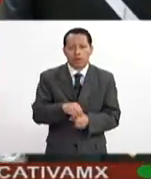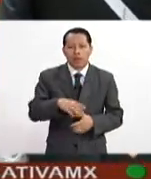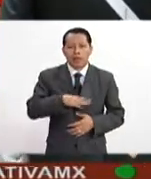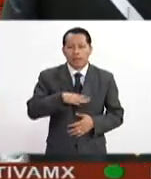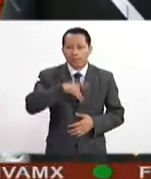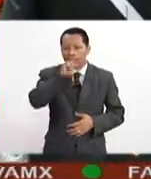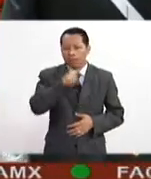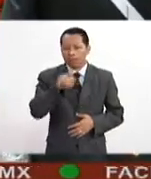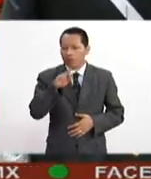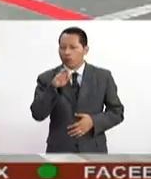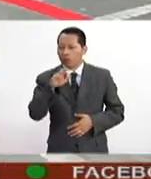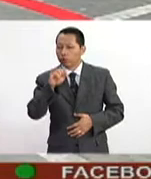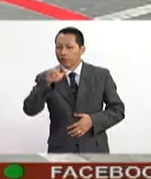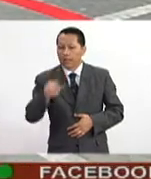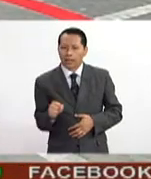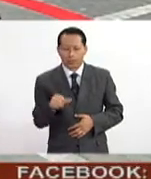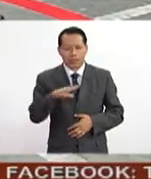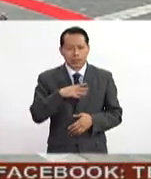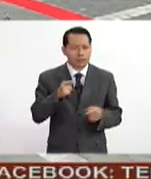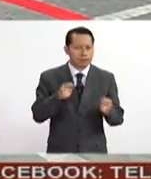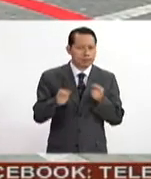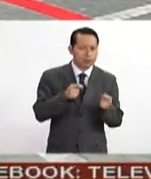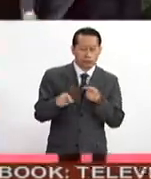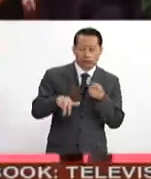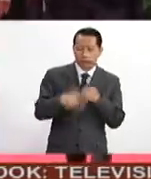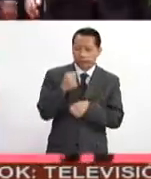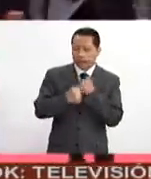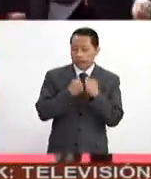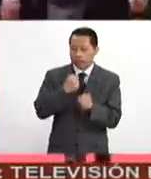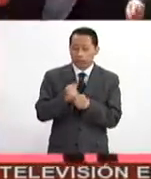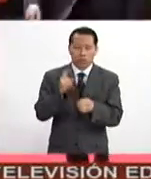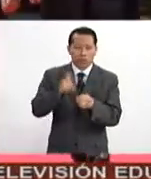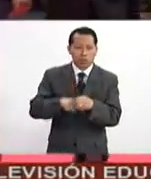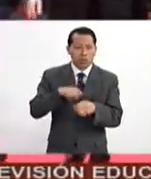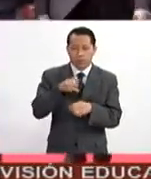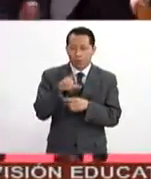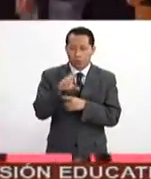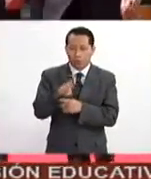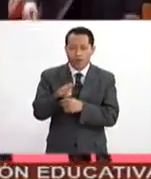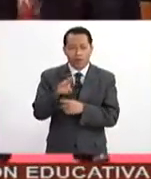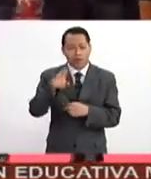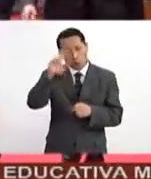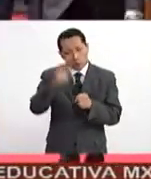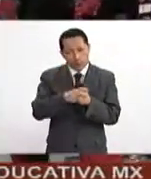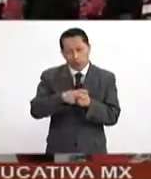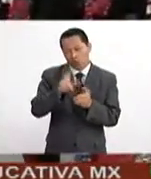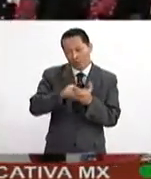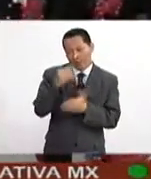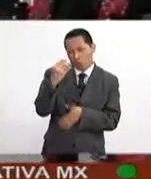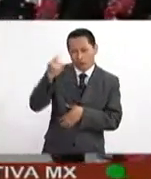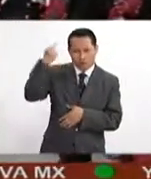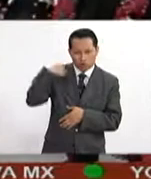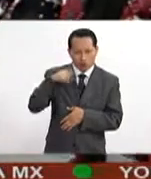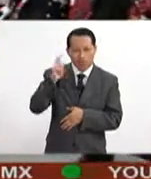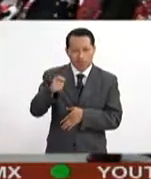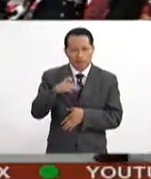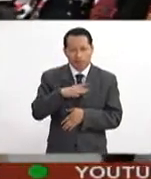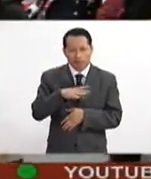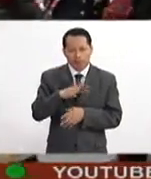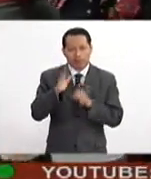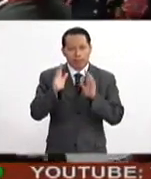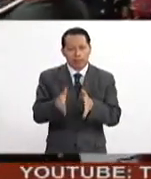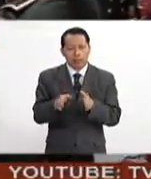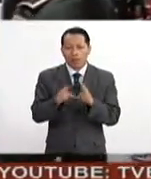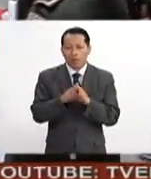impone Bruselas. Ahora, después de 13 años de haber ingresado al Club Europeo, que esto sucedió en 2004, pues esta parte ya